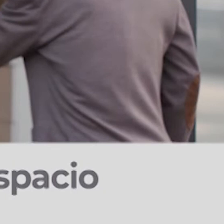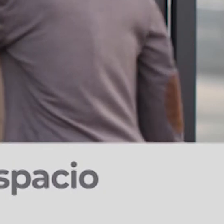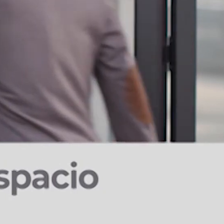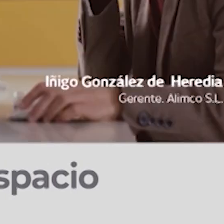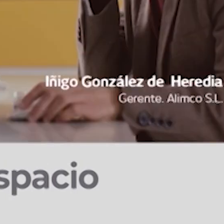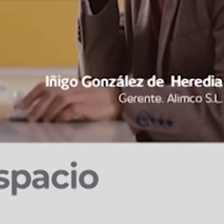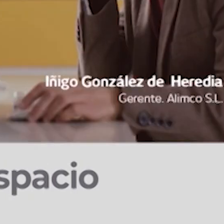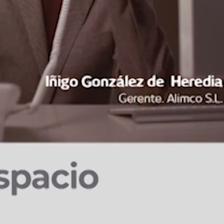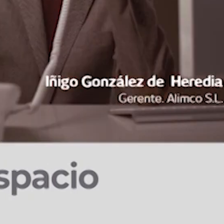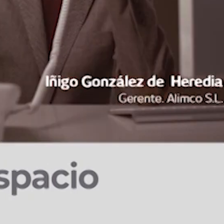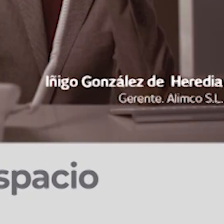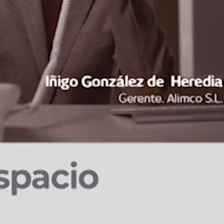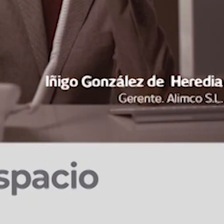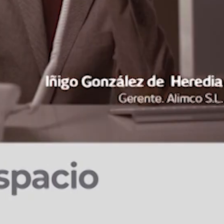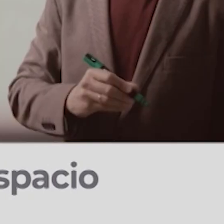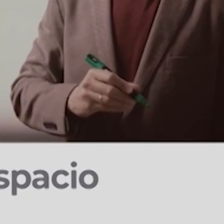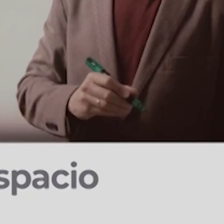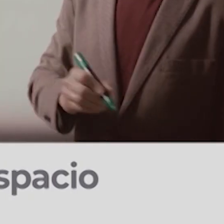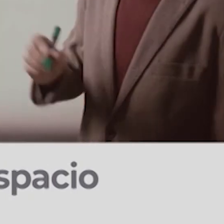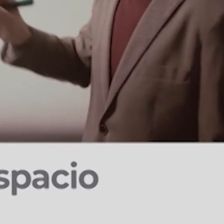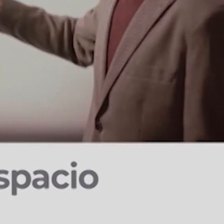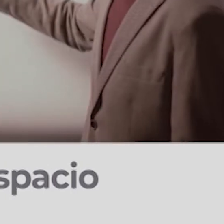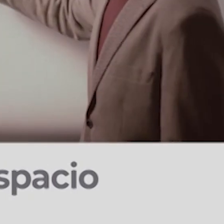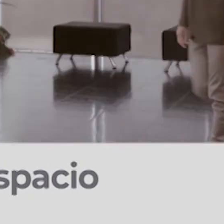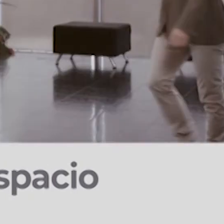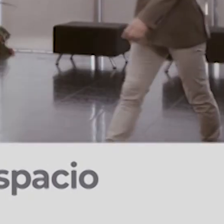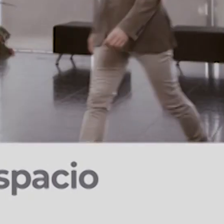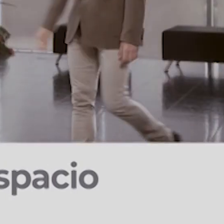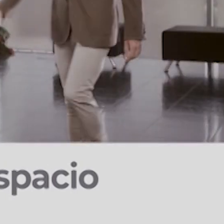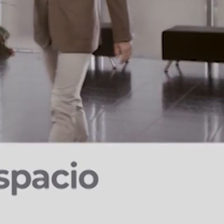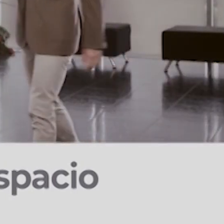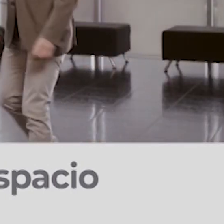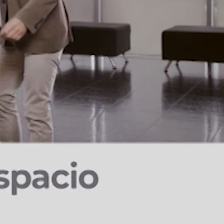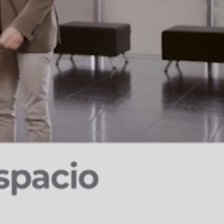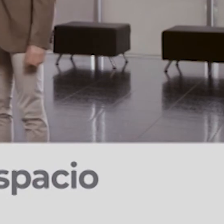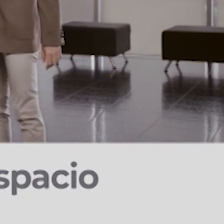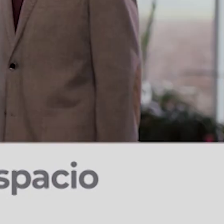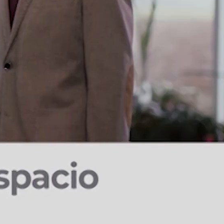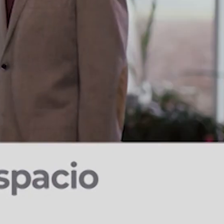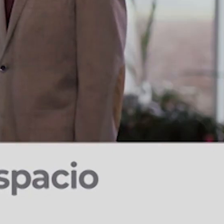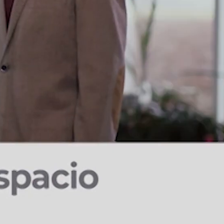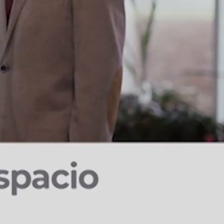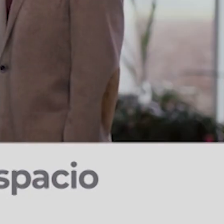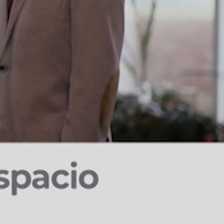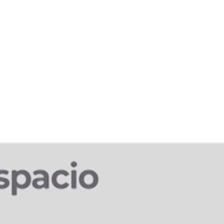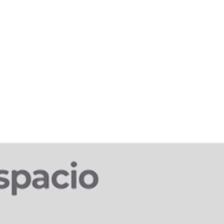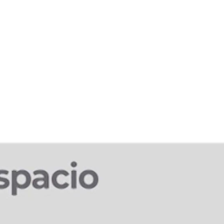Estar con tu empresa siempre colaborando juntos porque cuando se trabaja en equipo se trabaja mejor.